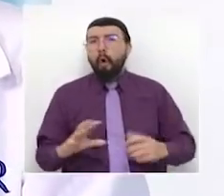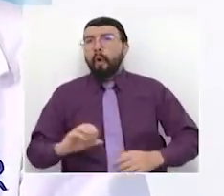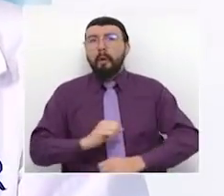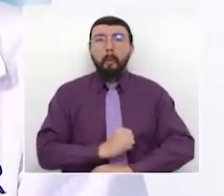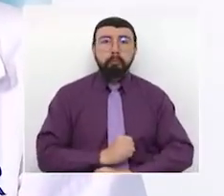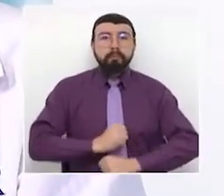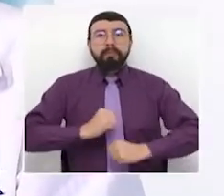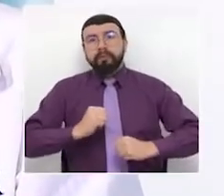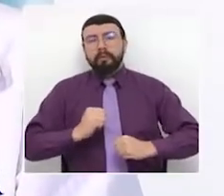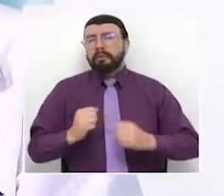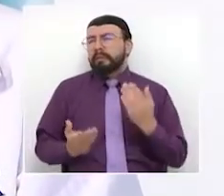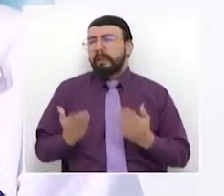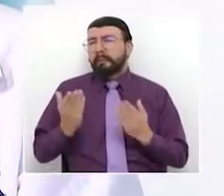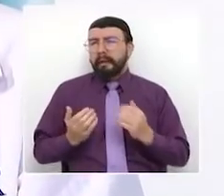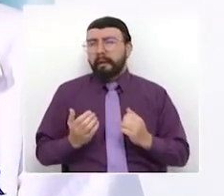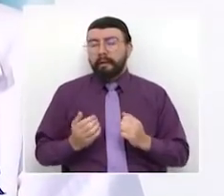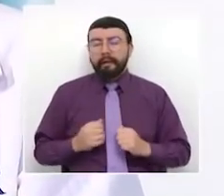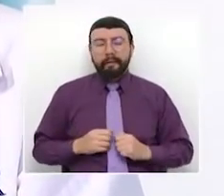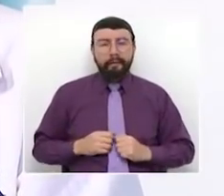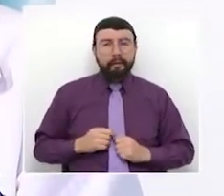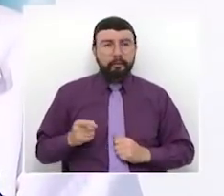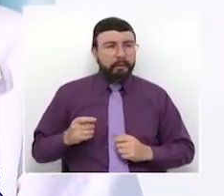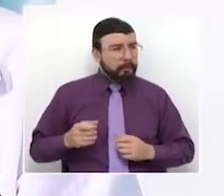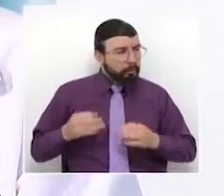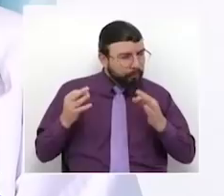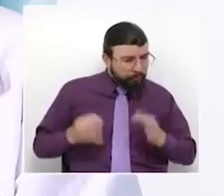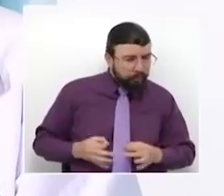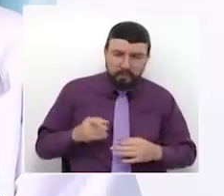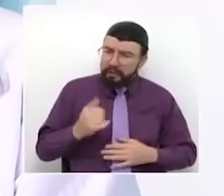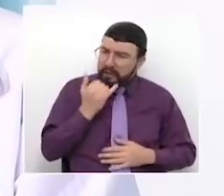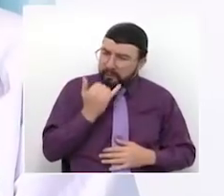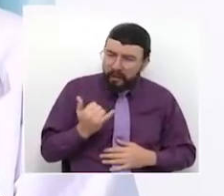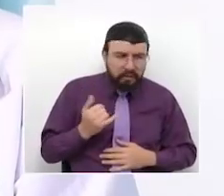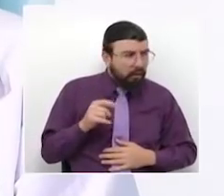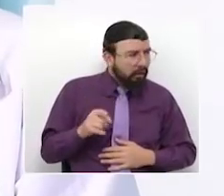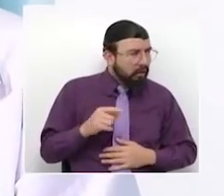uno puede determinar qué es lo que está pasando